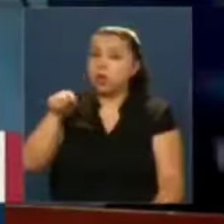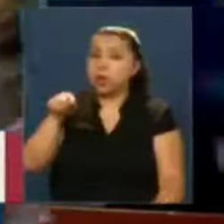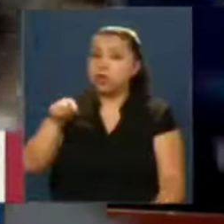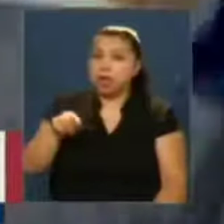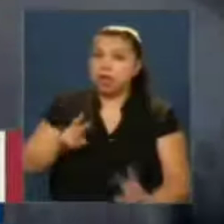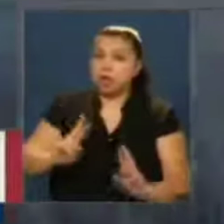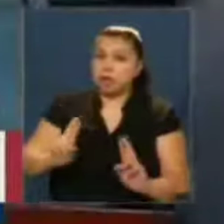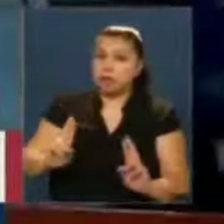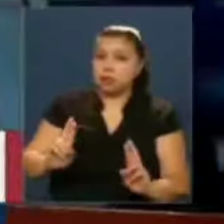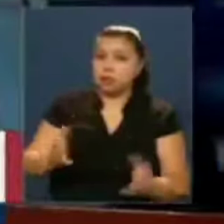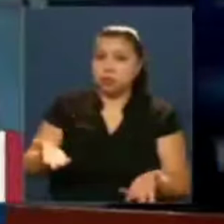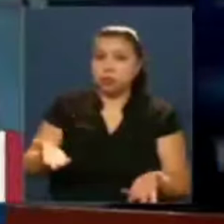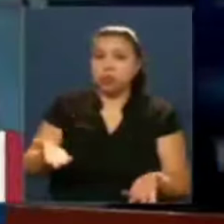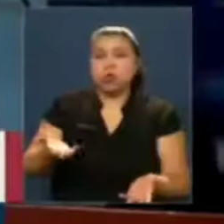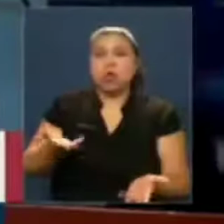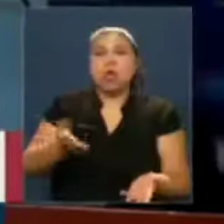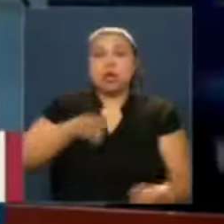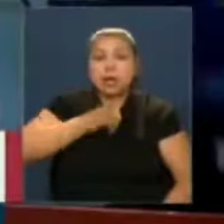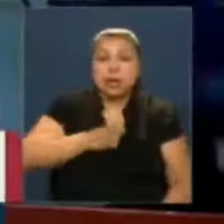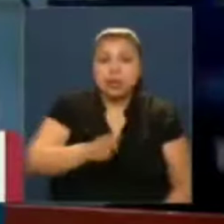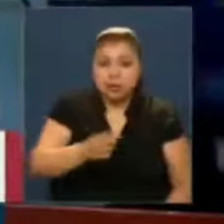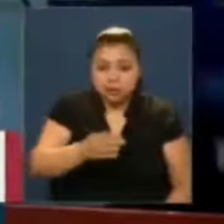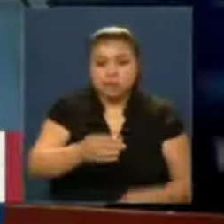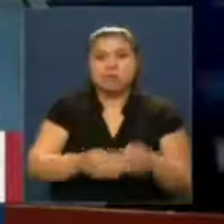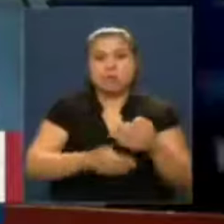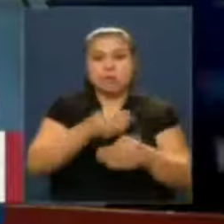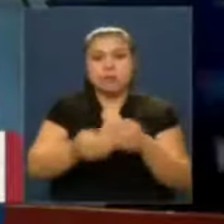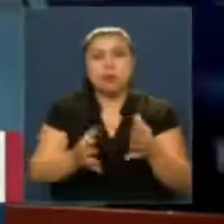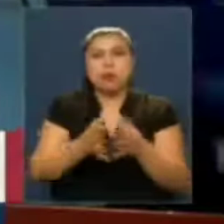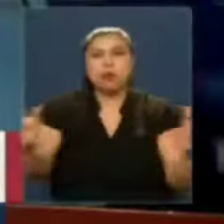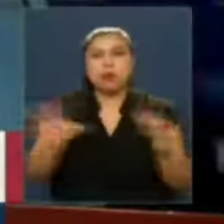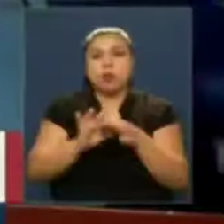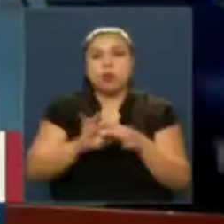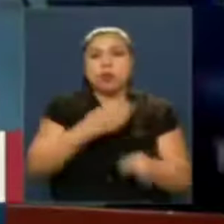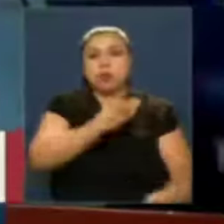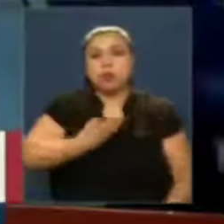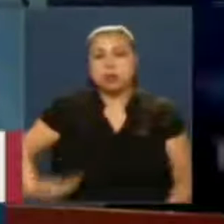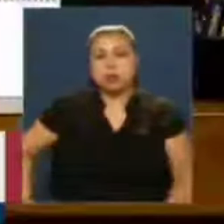es la actitud que hay que seguir en lo sucesivo. Muchas gracias, presidente.